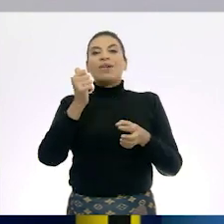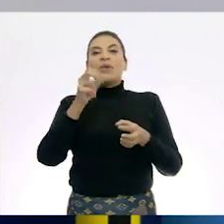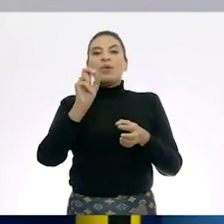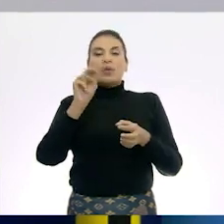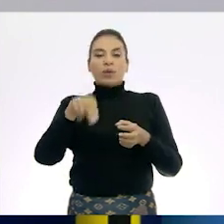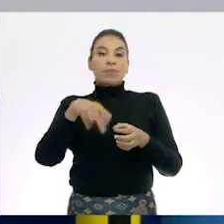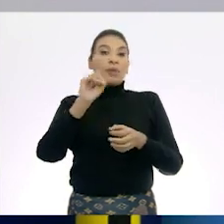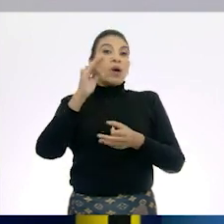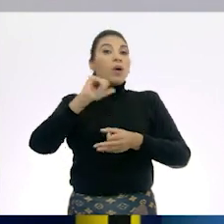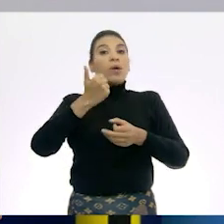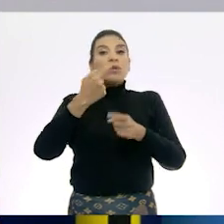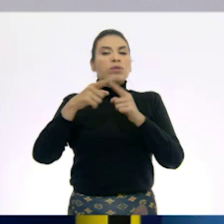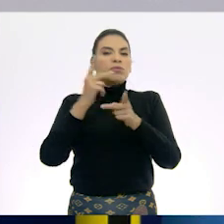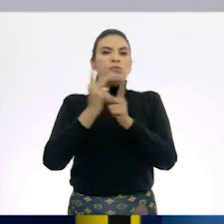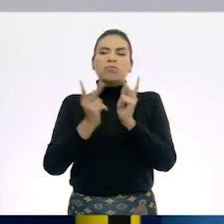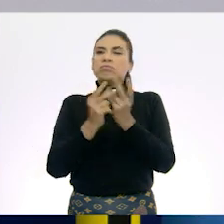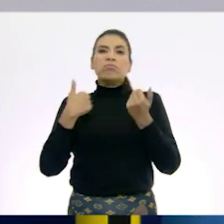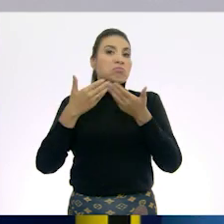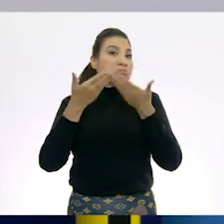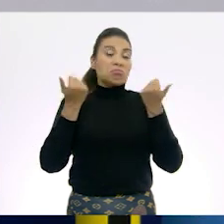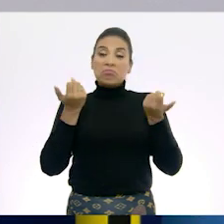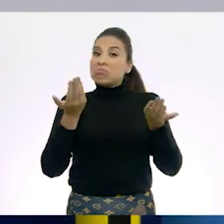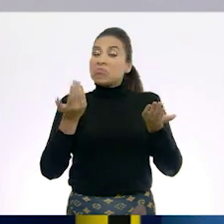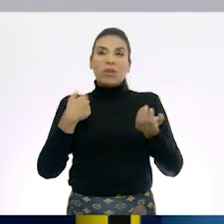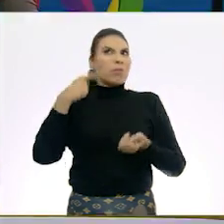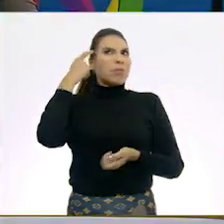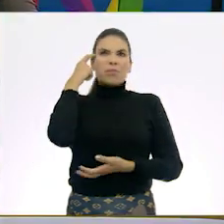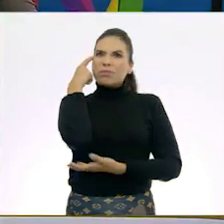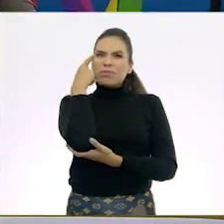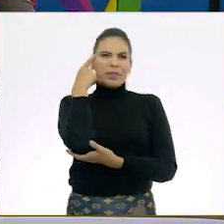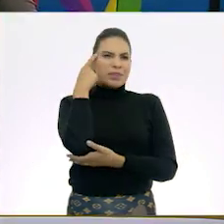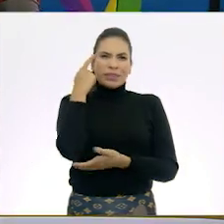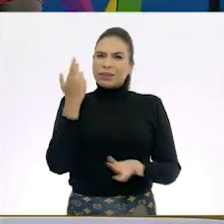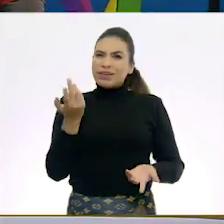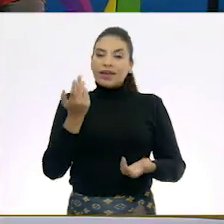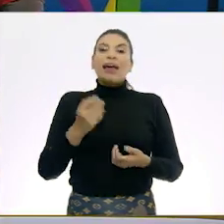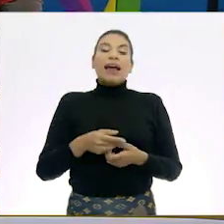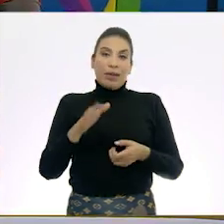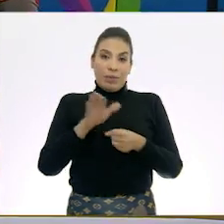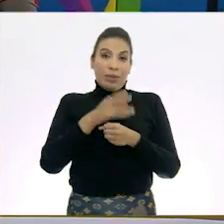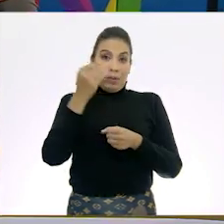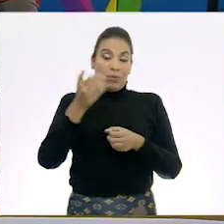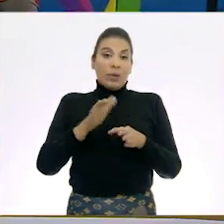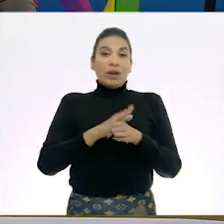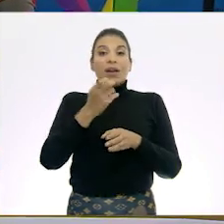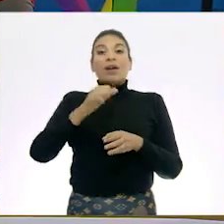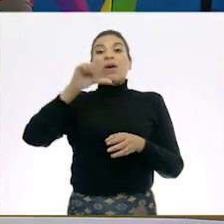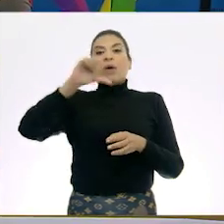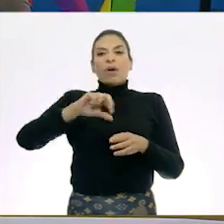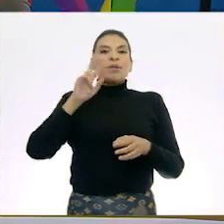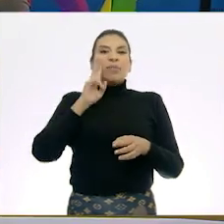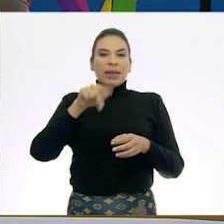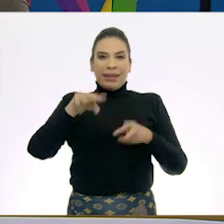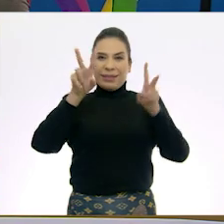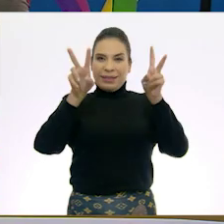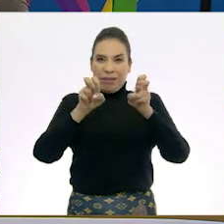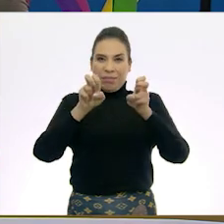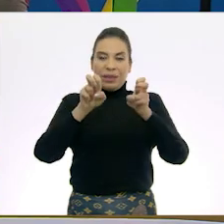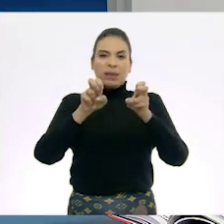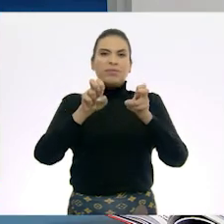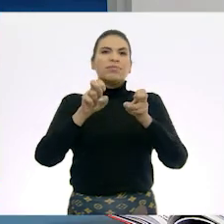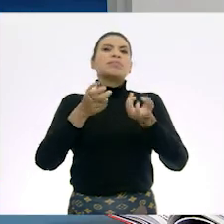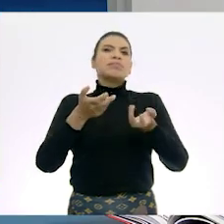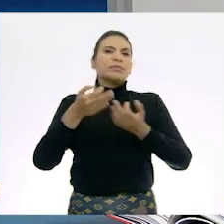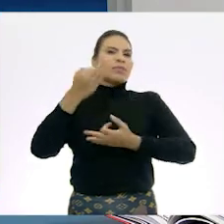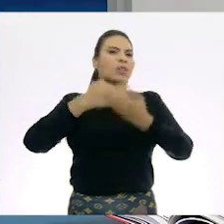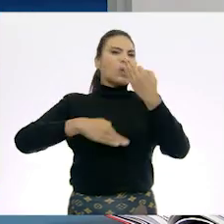de muchos otros productos no me he dado cuenta, entonces no lo he pensado. Pues fíjate que justamente vamos a revisar este tema porque